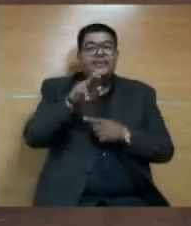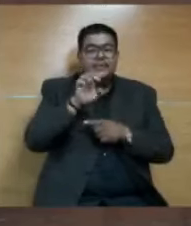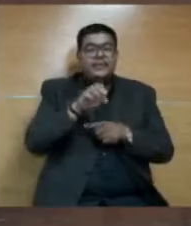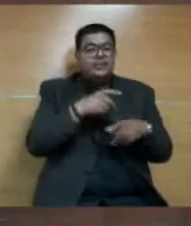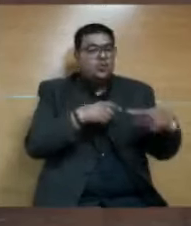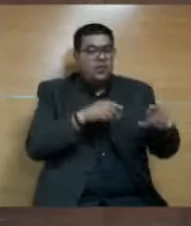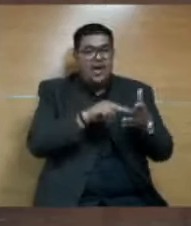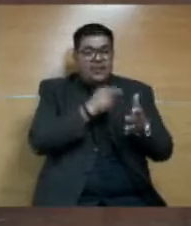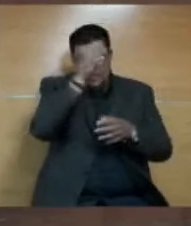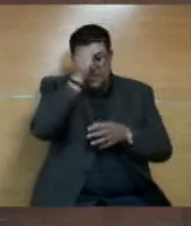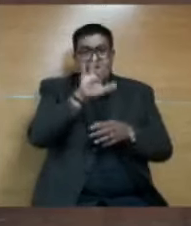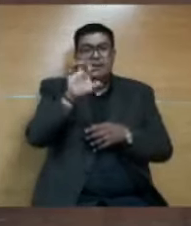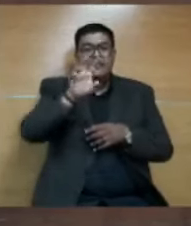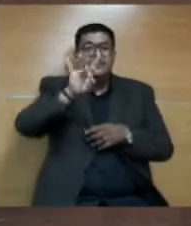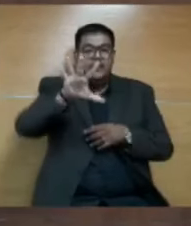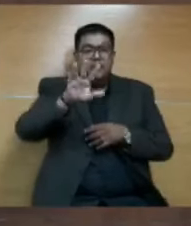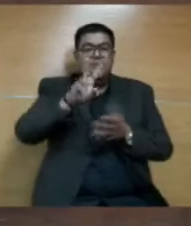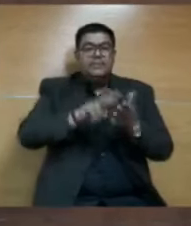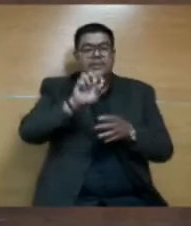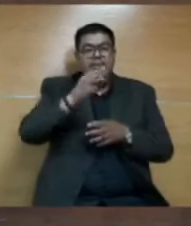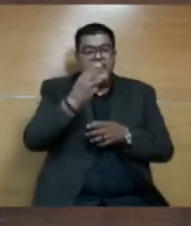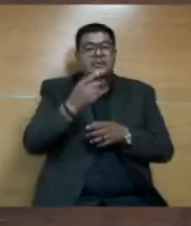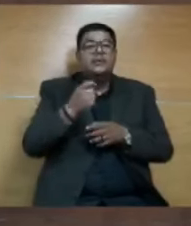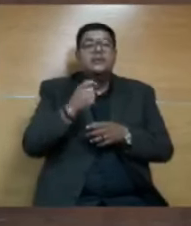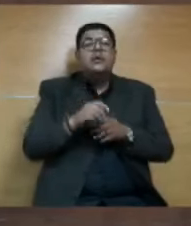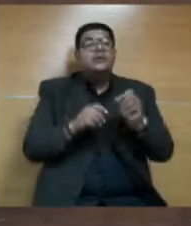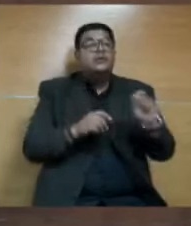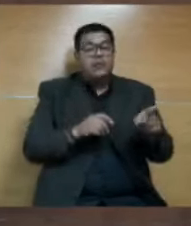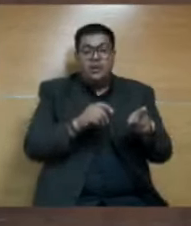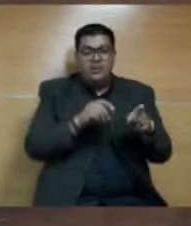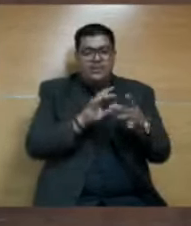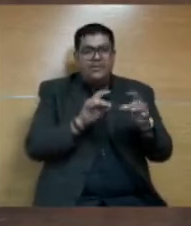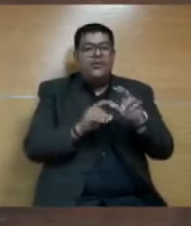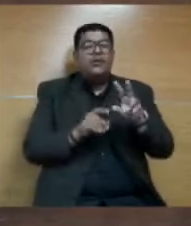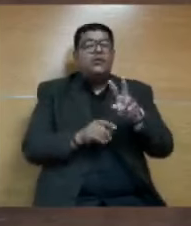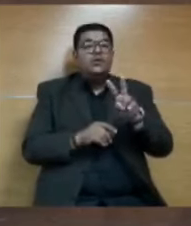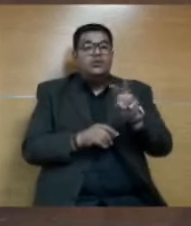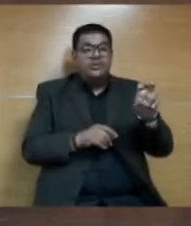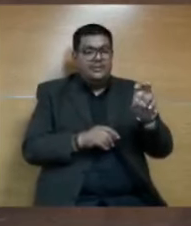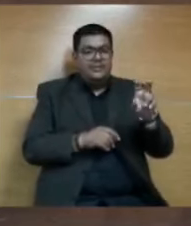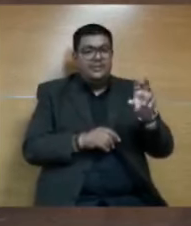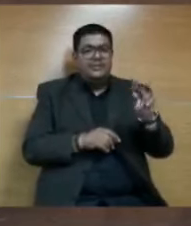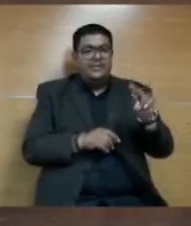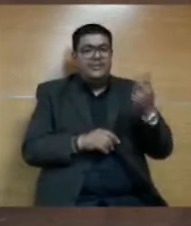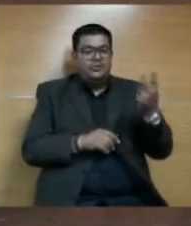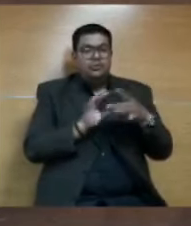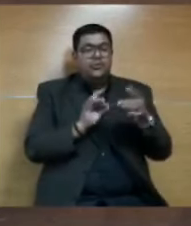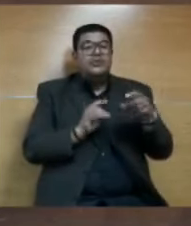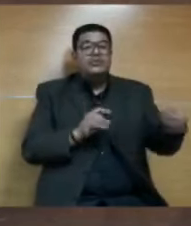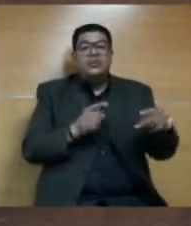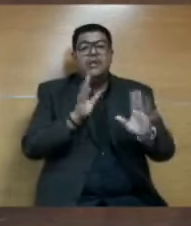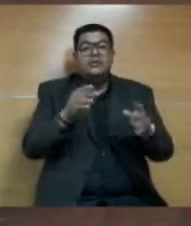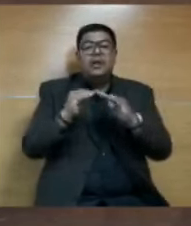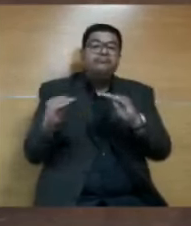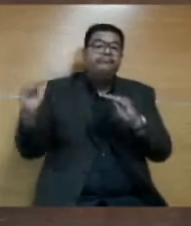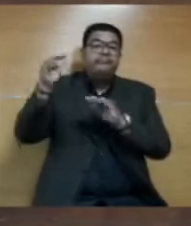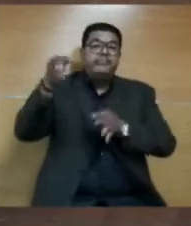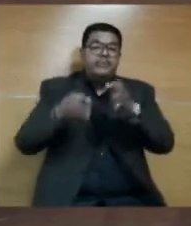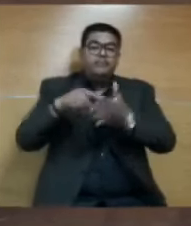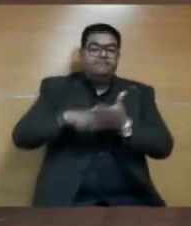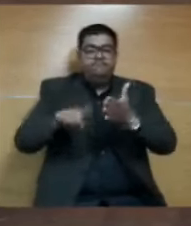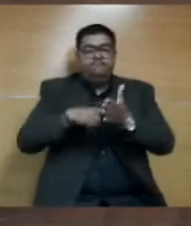INE 535 de 2023 y no la resolución 882 de 2022, pues fue revocada por la sala superior de este